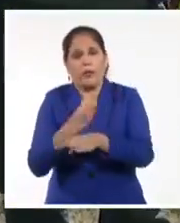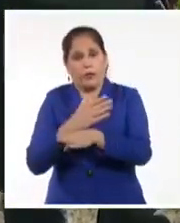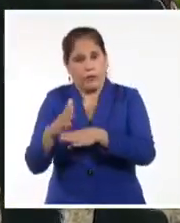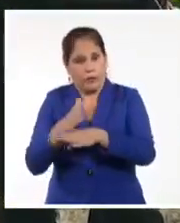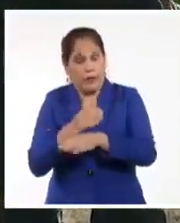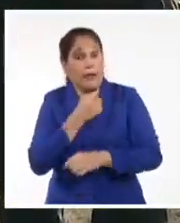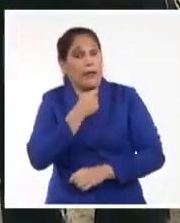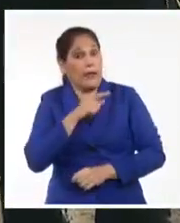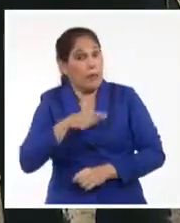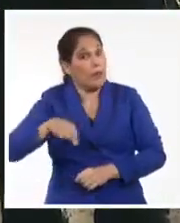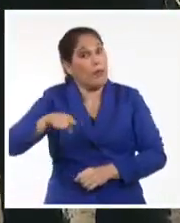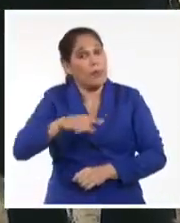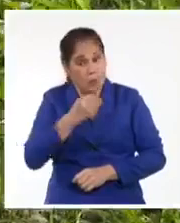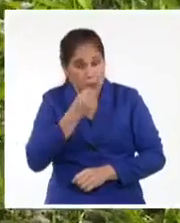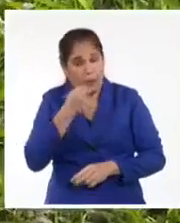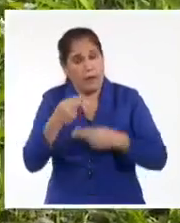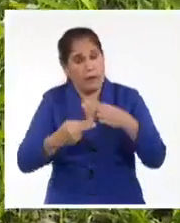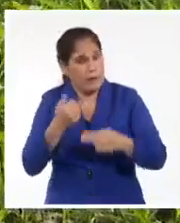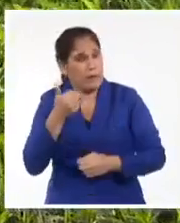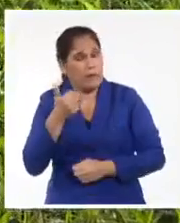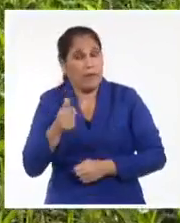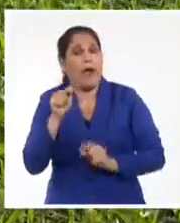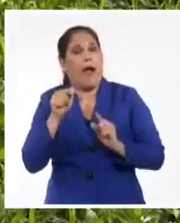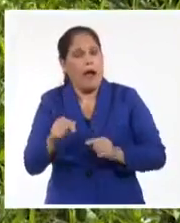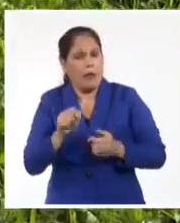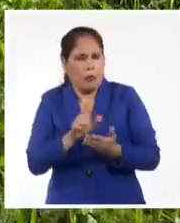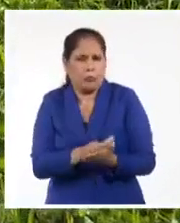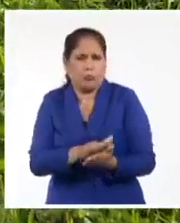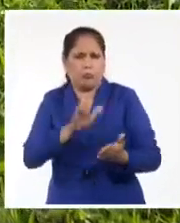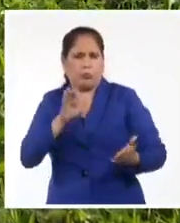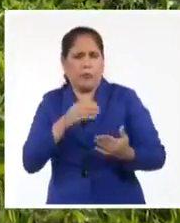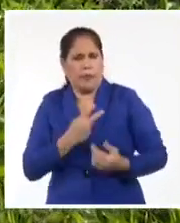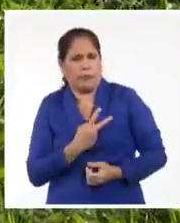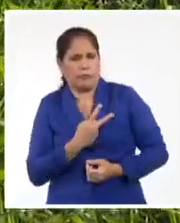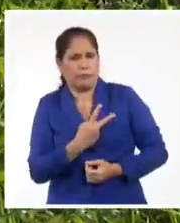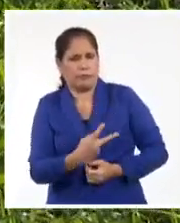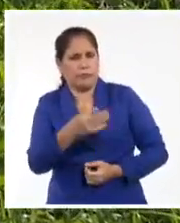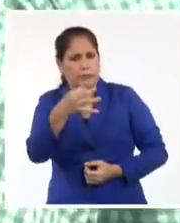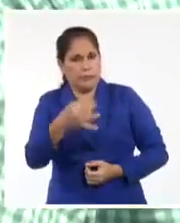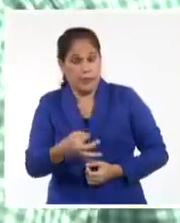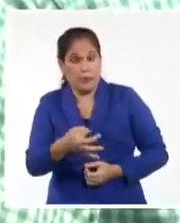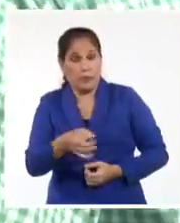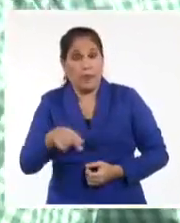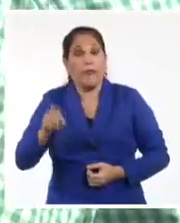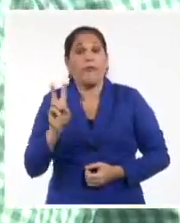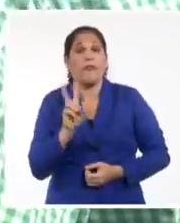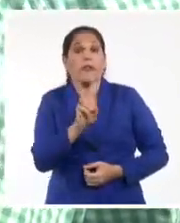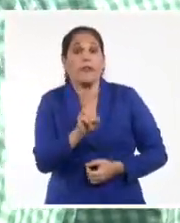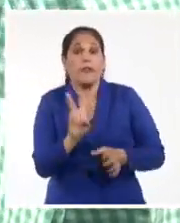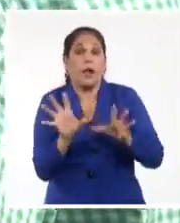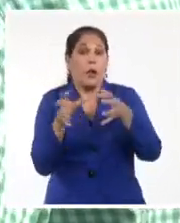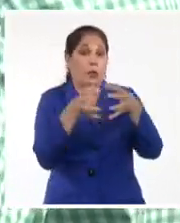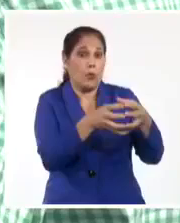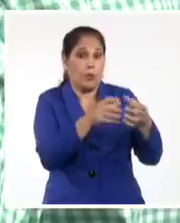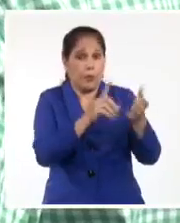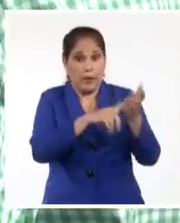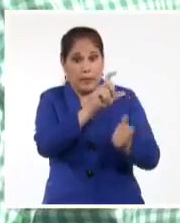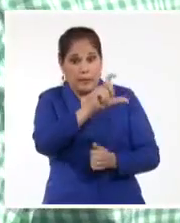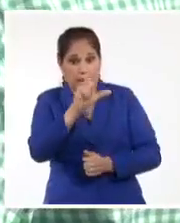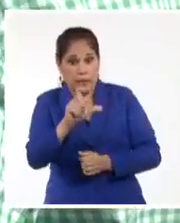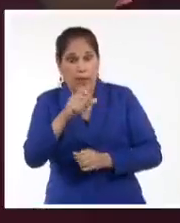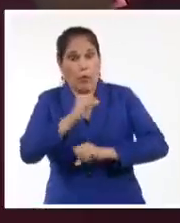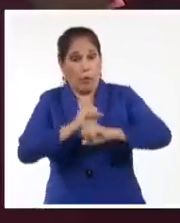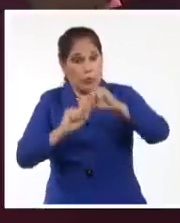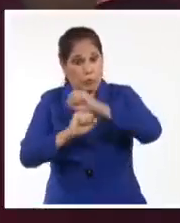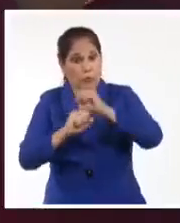ejemplo, dijo, de cuánto se puede hacer cuando existe compromiso, voluntad. Esta visita del secretariado del Comité Central y su